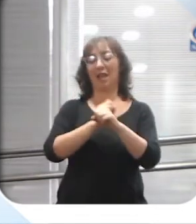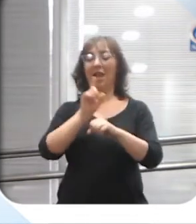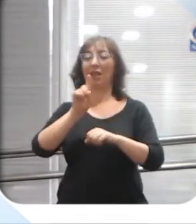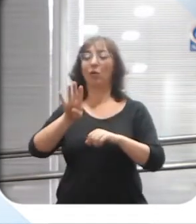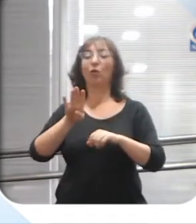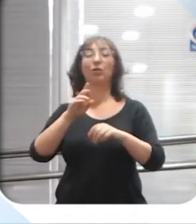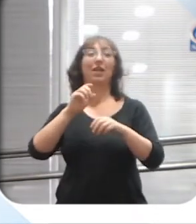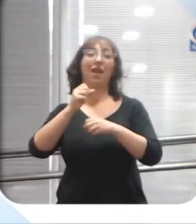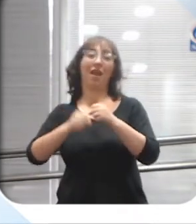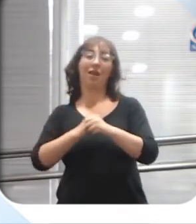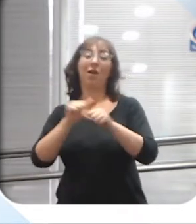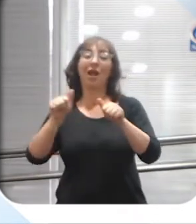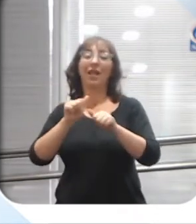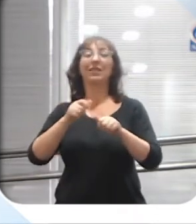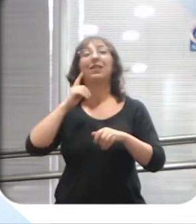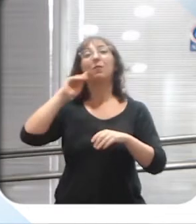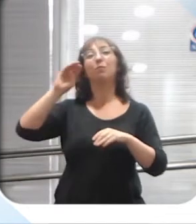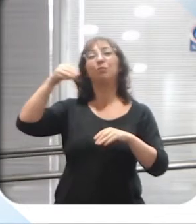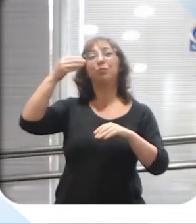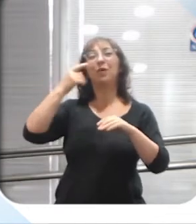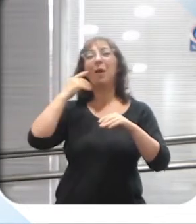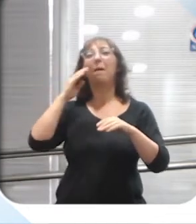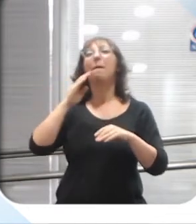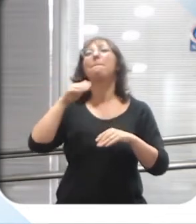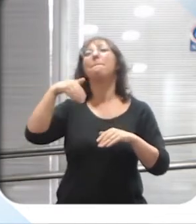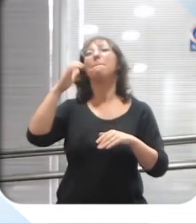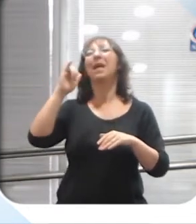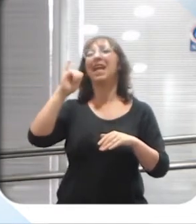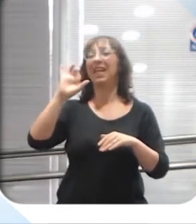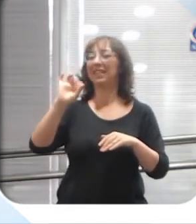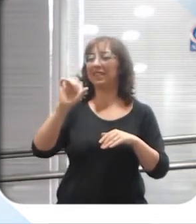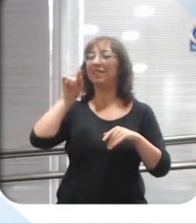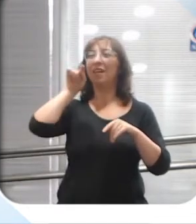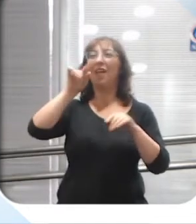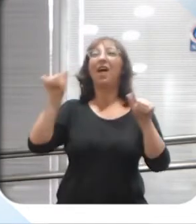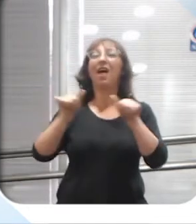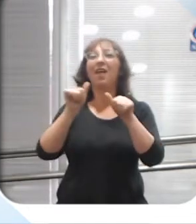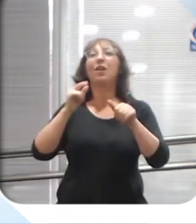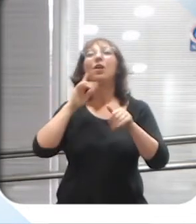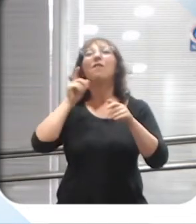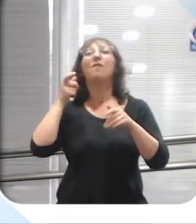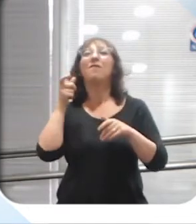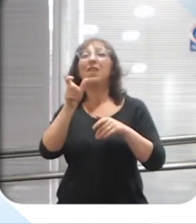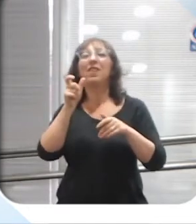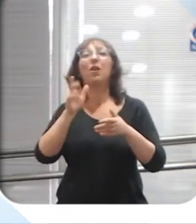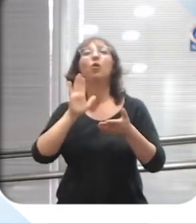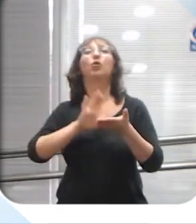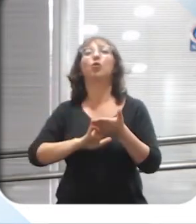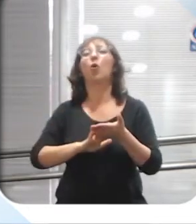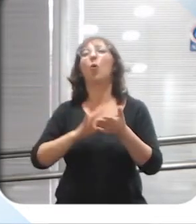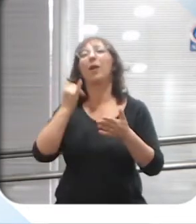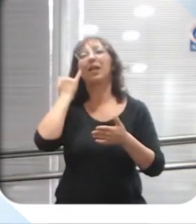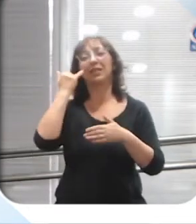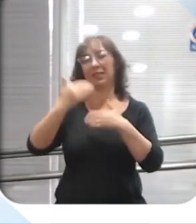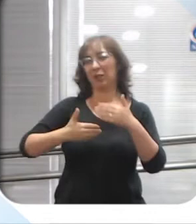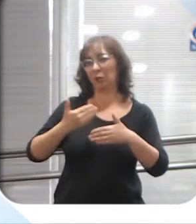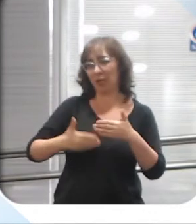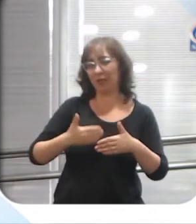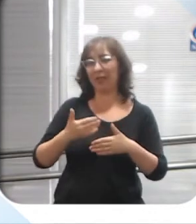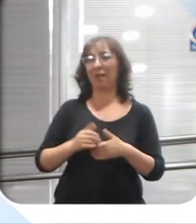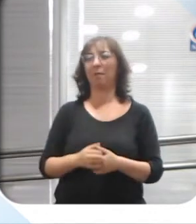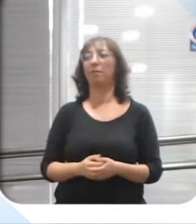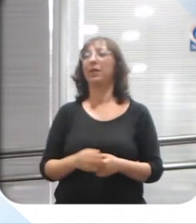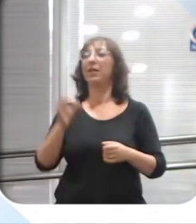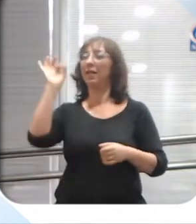de videos de la plataforma MACE. No sé si conocen la plataforma MACE, es una plataforma que tiene videos de educación sexual integral en la sexualidad